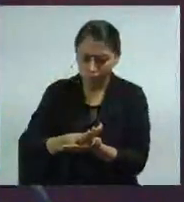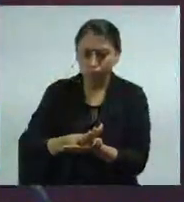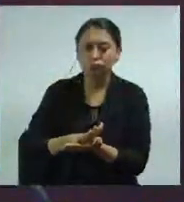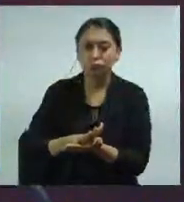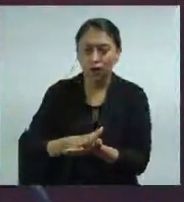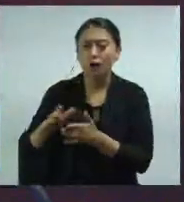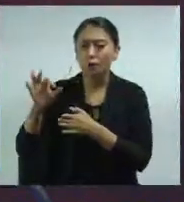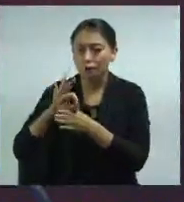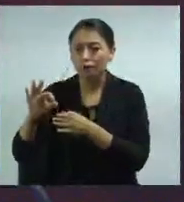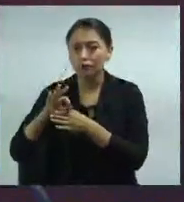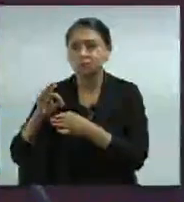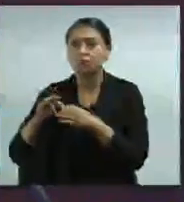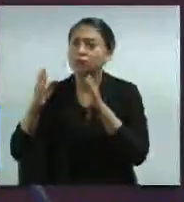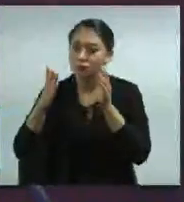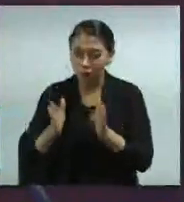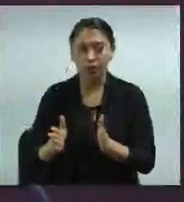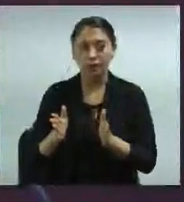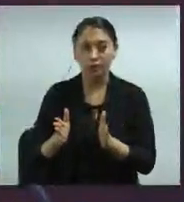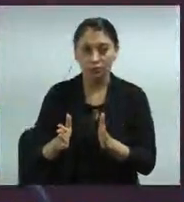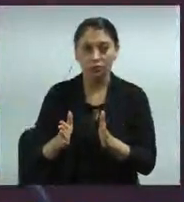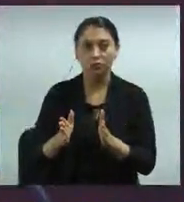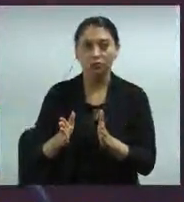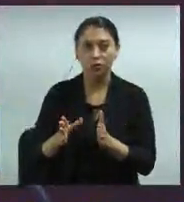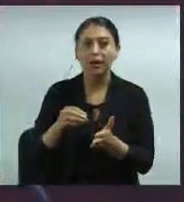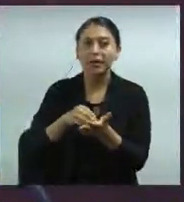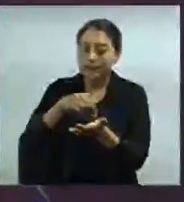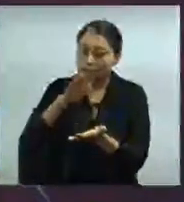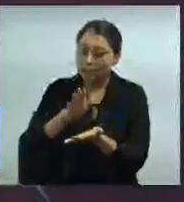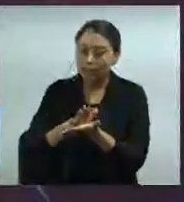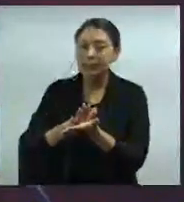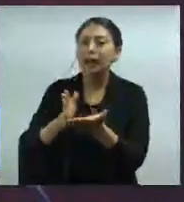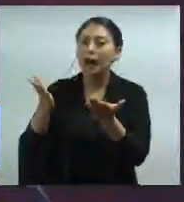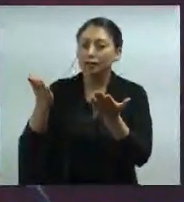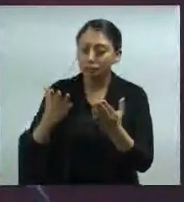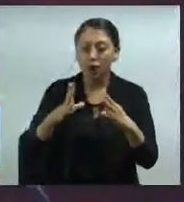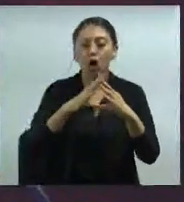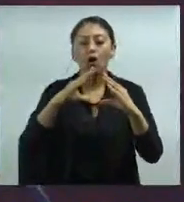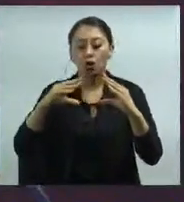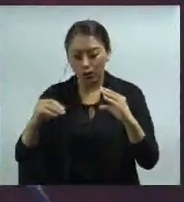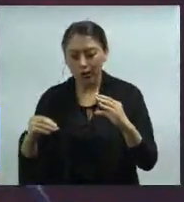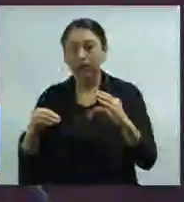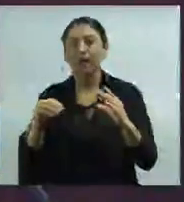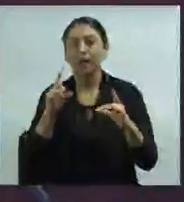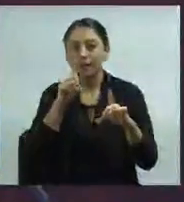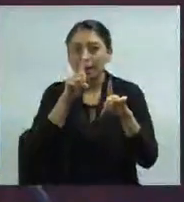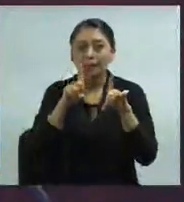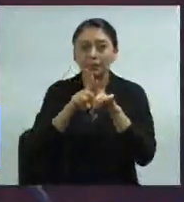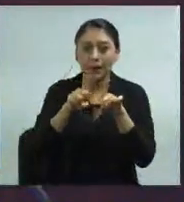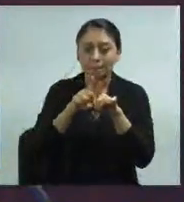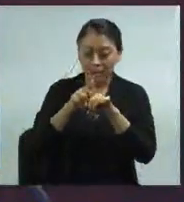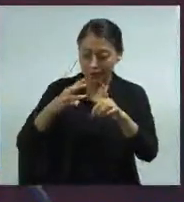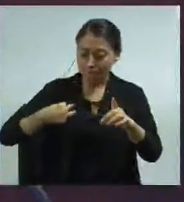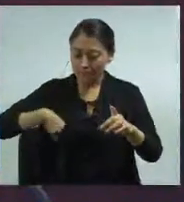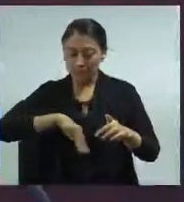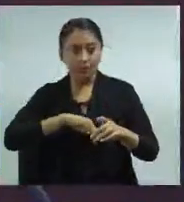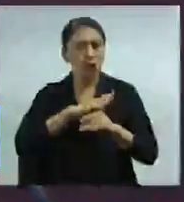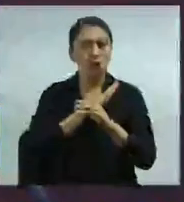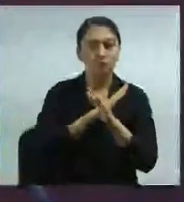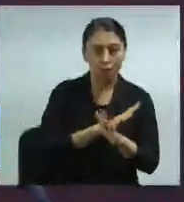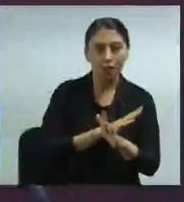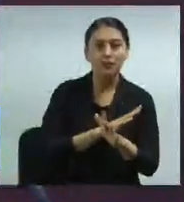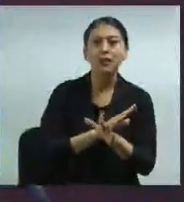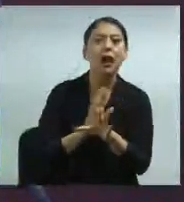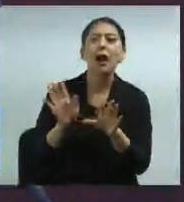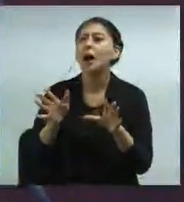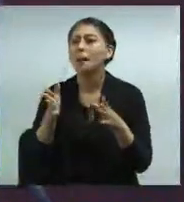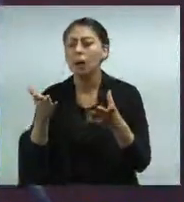carta. Citemos a los funcionarios de la CONRED, citemos a funcionarios del Ministerio de la Defensa, para